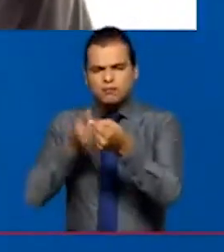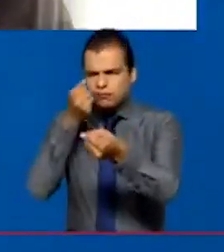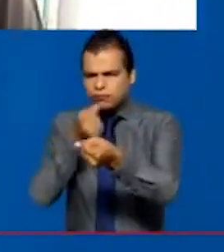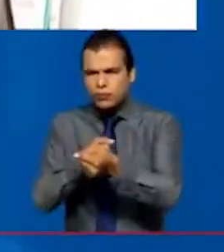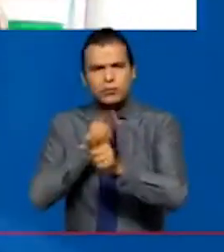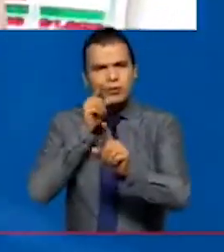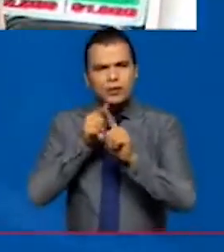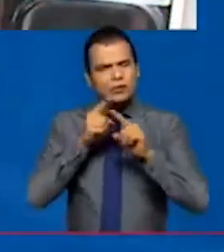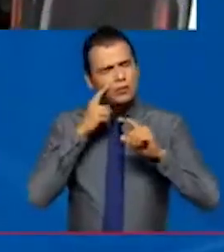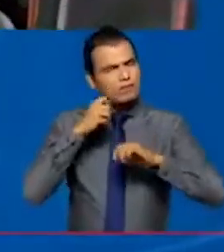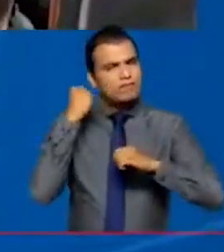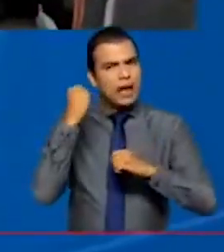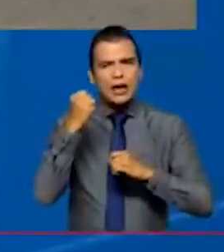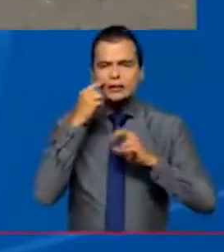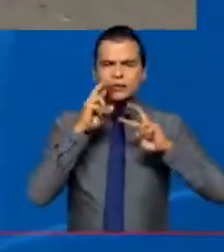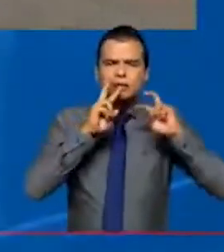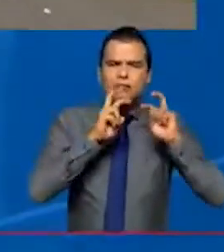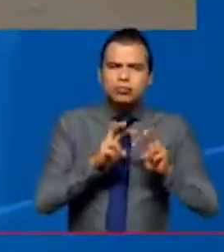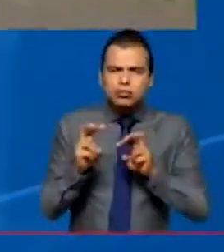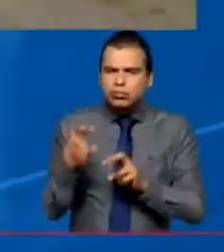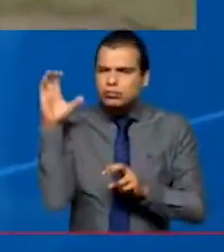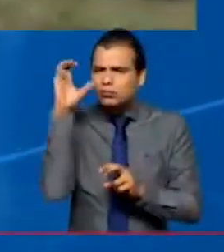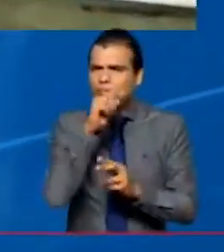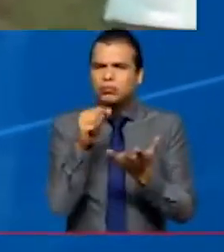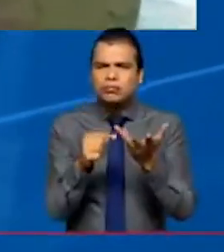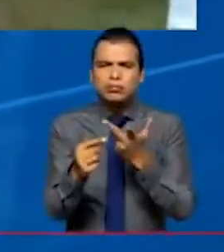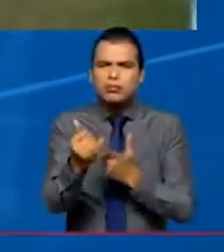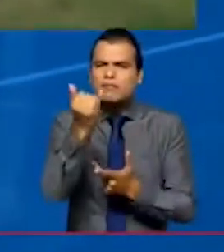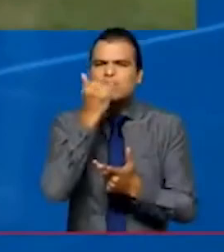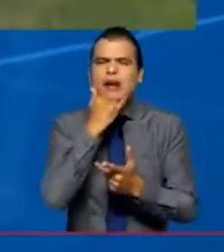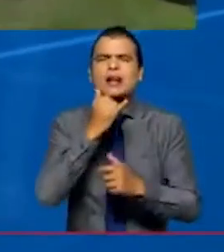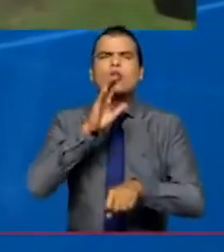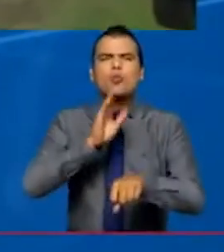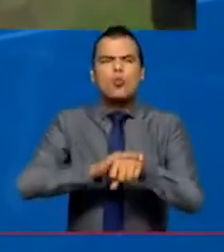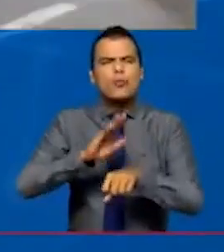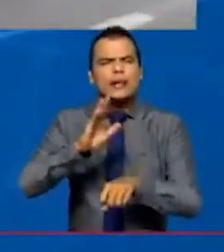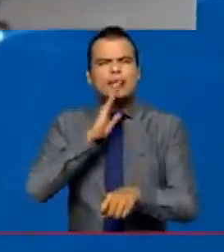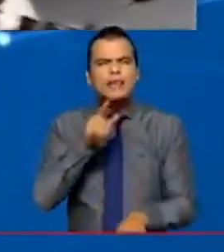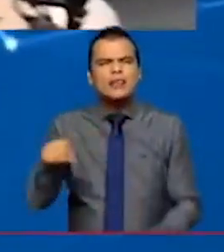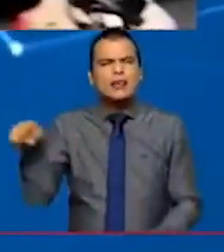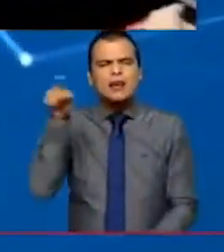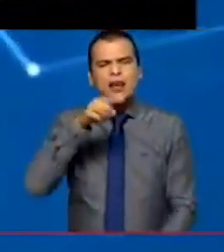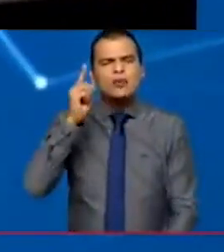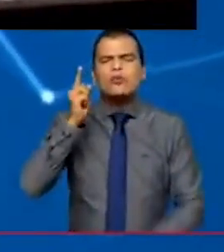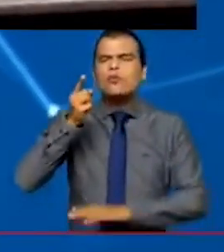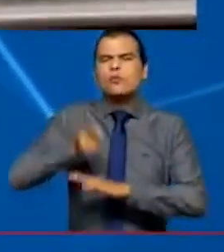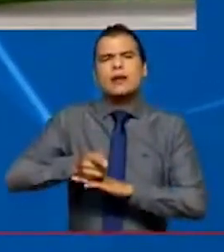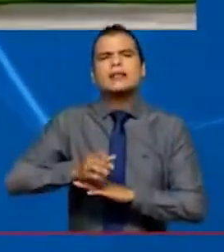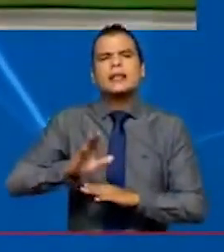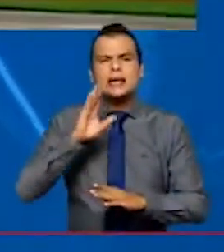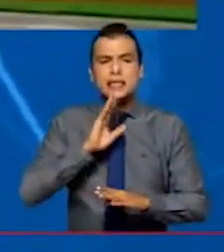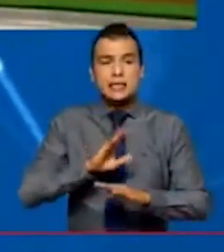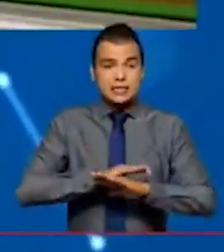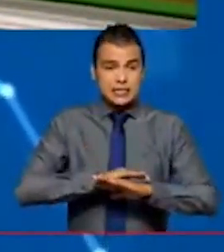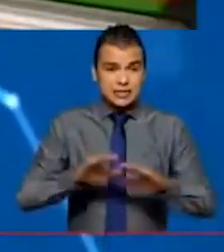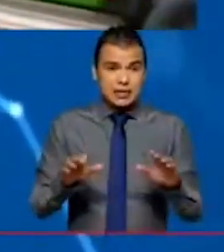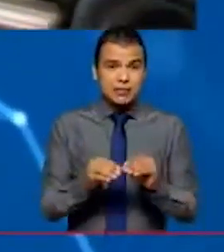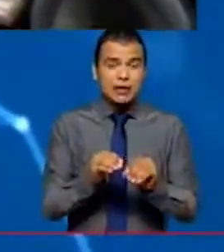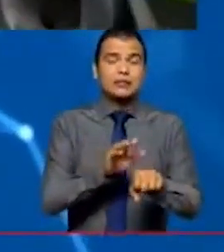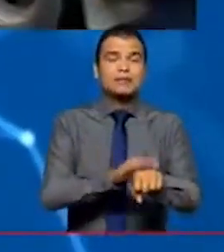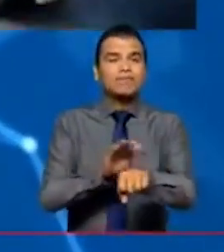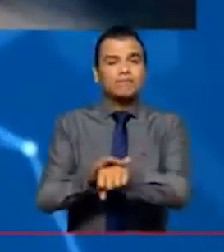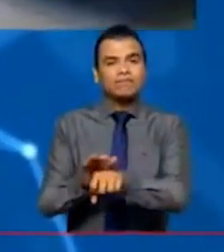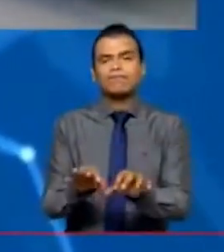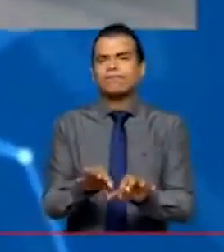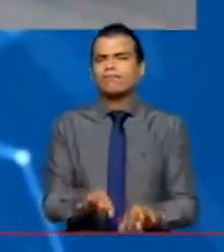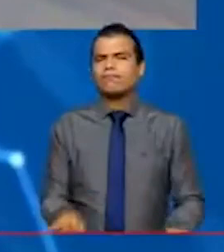trabajo de investigación criminal y con inteligencia. Como lo decía el doctor Camilo, lo más importante también es pedirle la colaboración nacional de la denuncia. Por